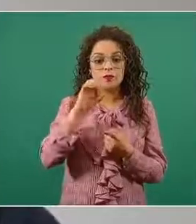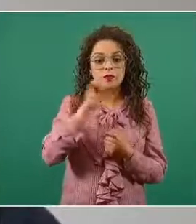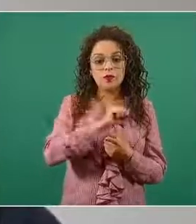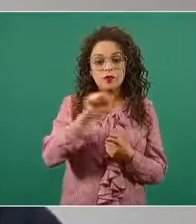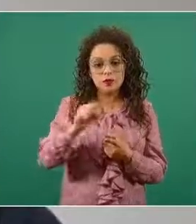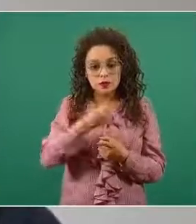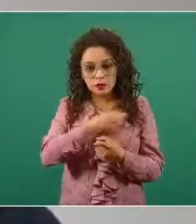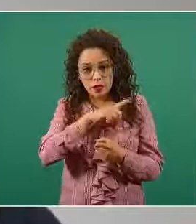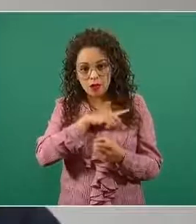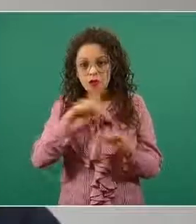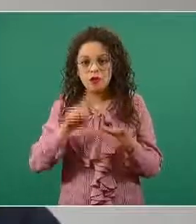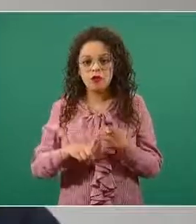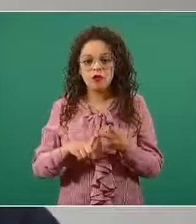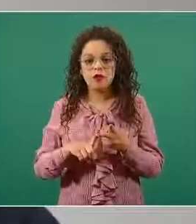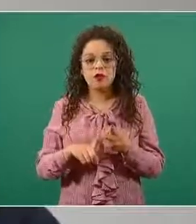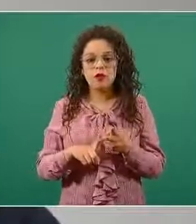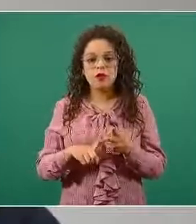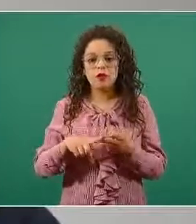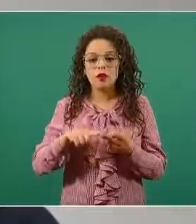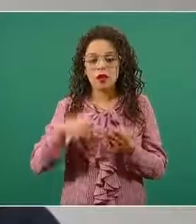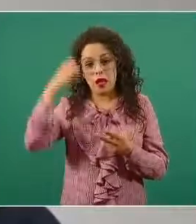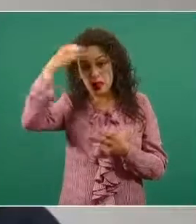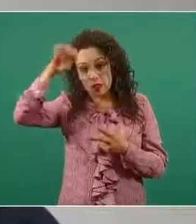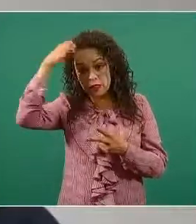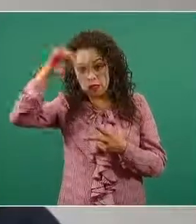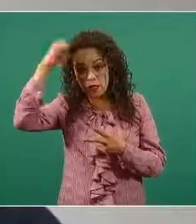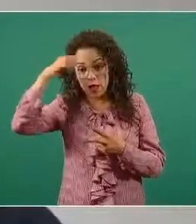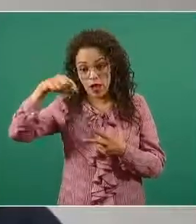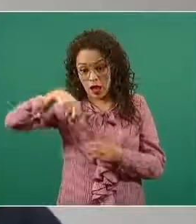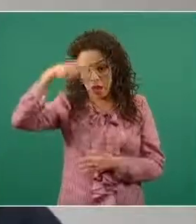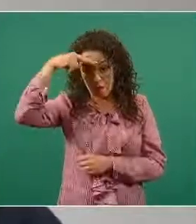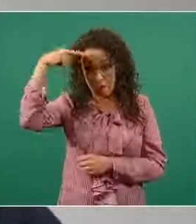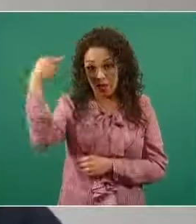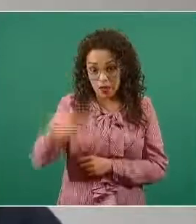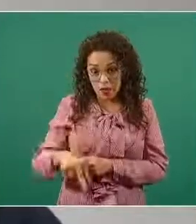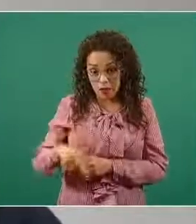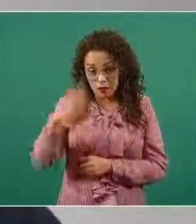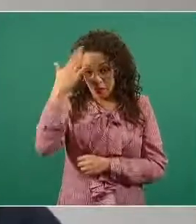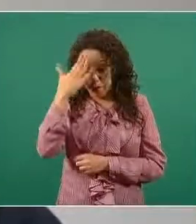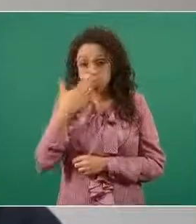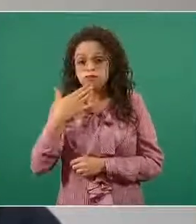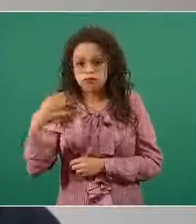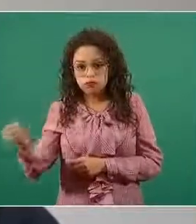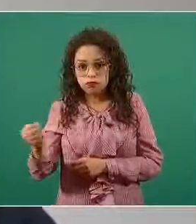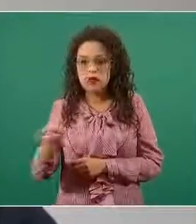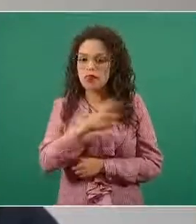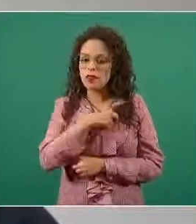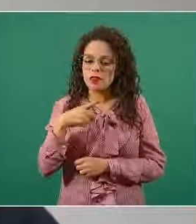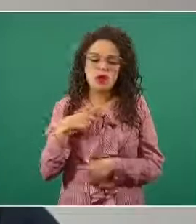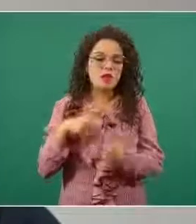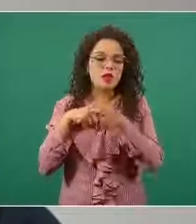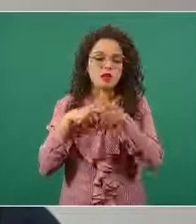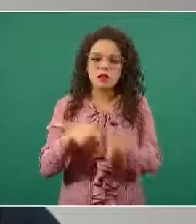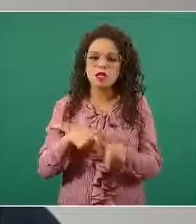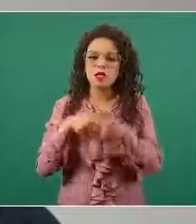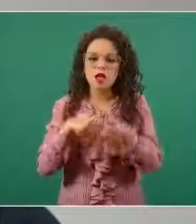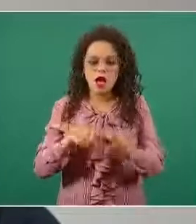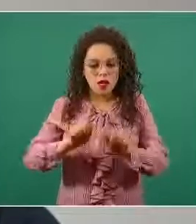expertos de vacunación de México, es continuar obviamente aplicando las 2 dosis en aquellas